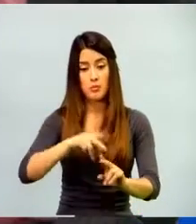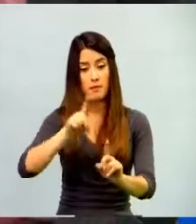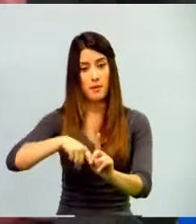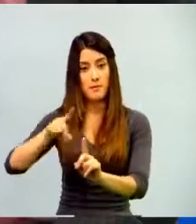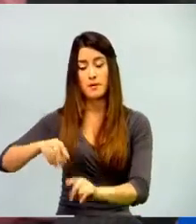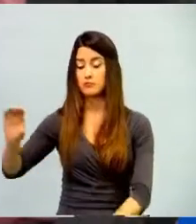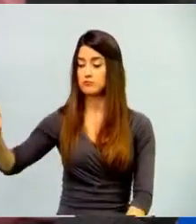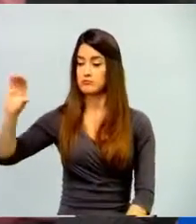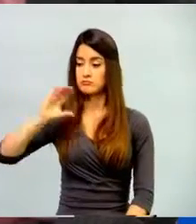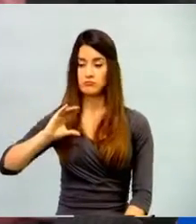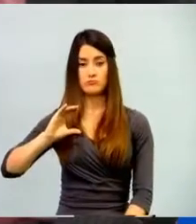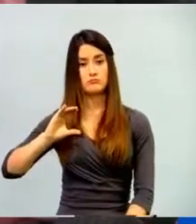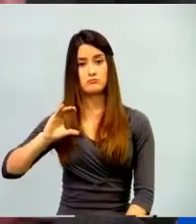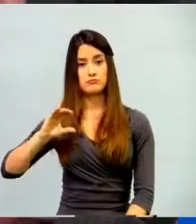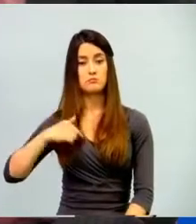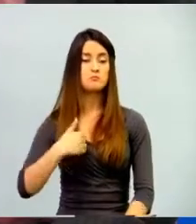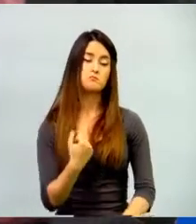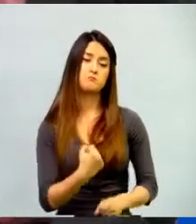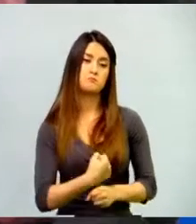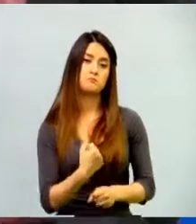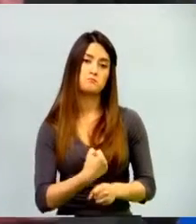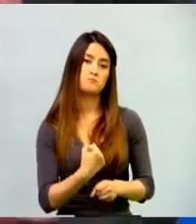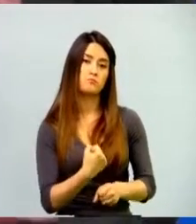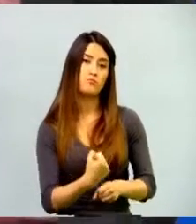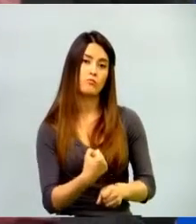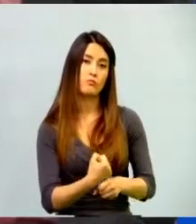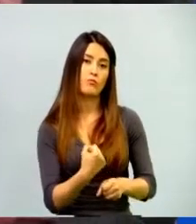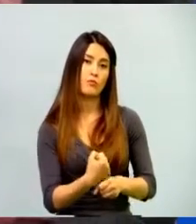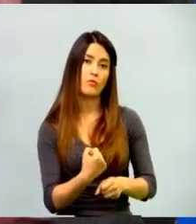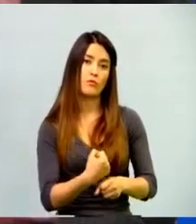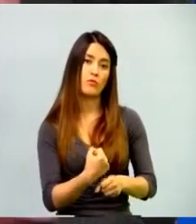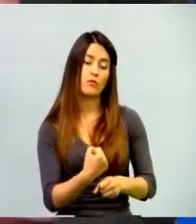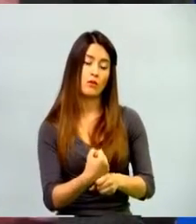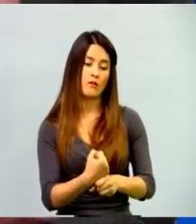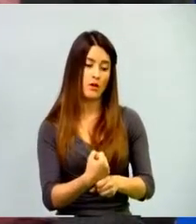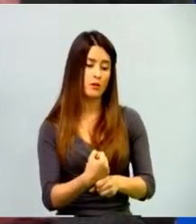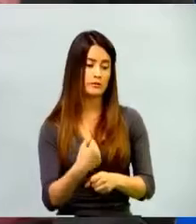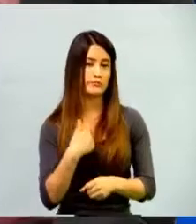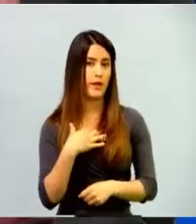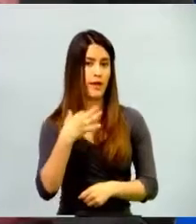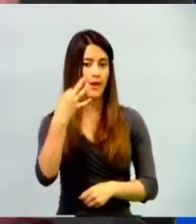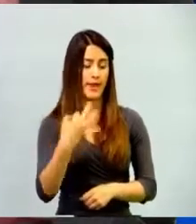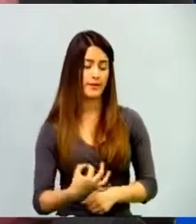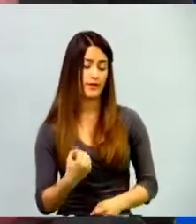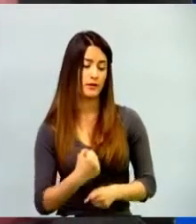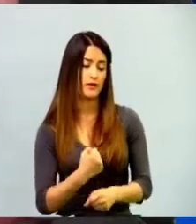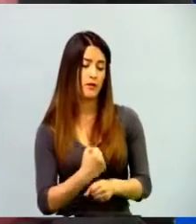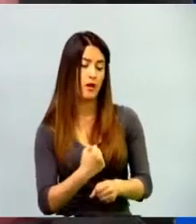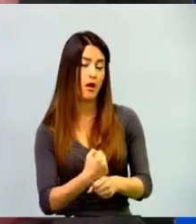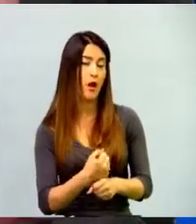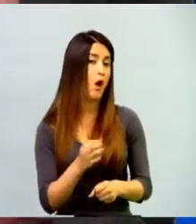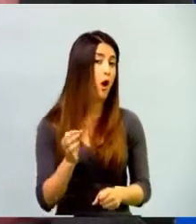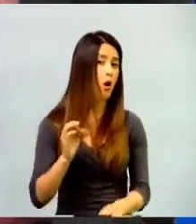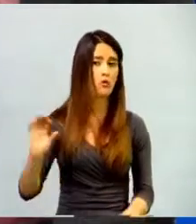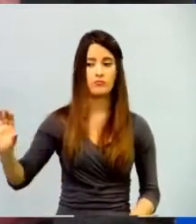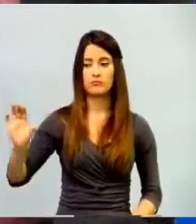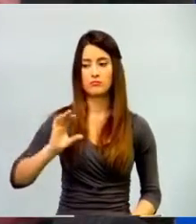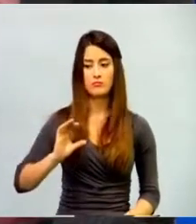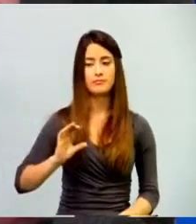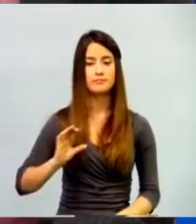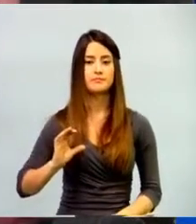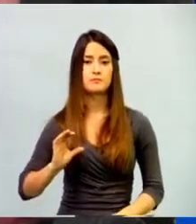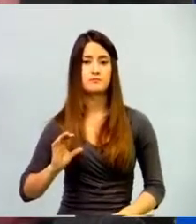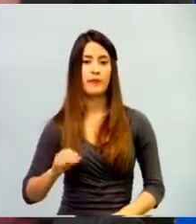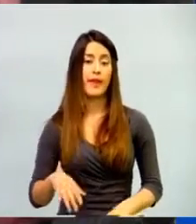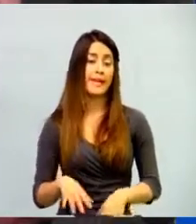y yo lo puedo hacer en una forma ética o esperar a que me den y excusarme. No es que no hay conectividad, lo que pasa es que no tenemos los recursos,